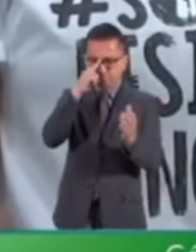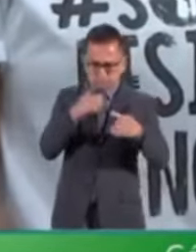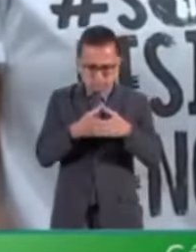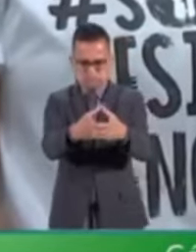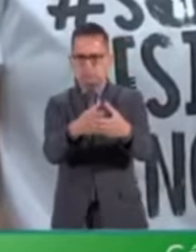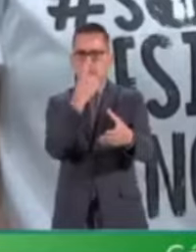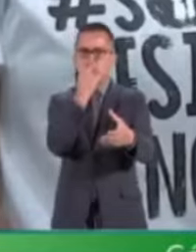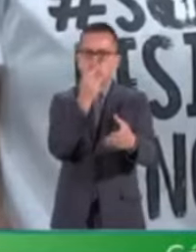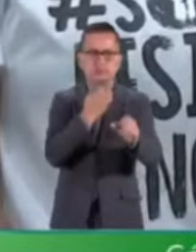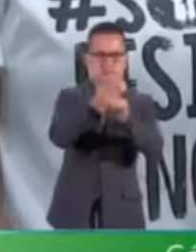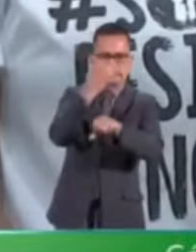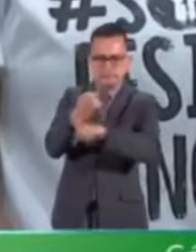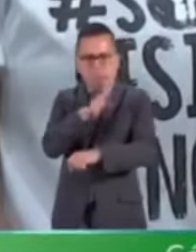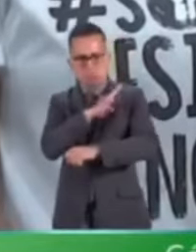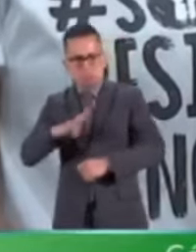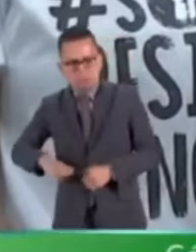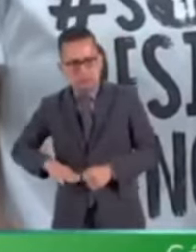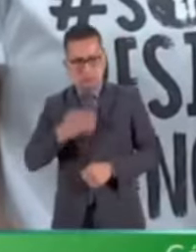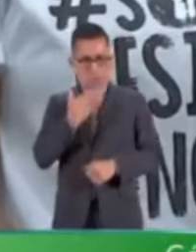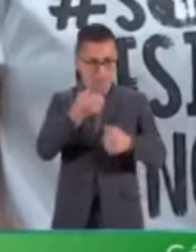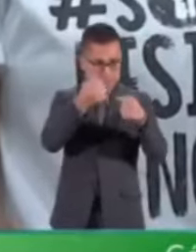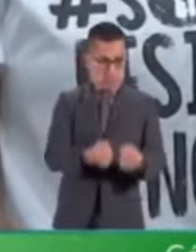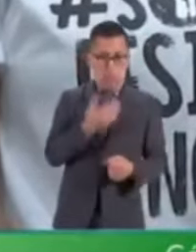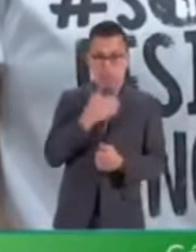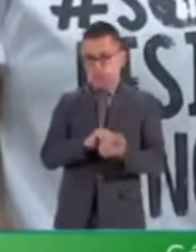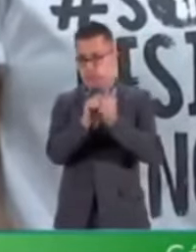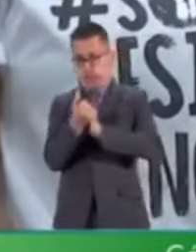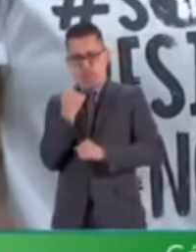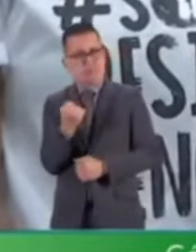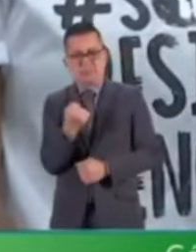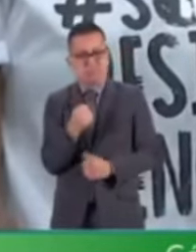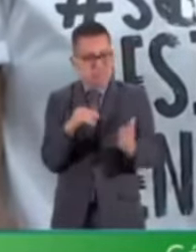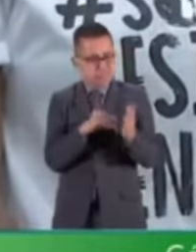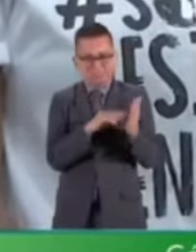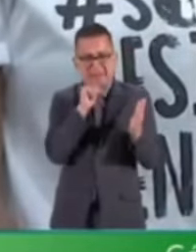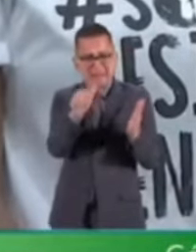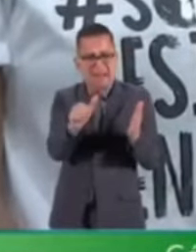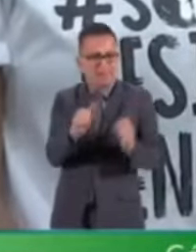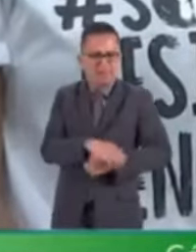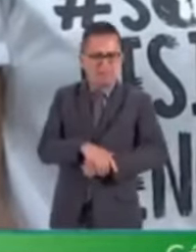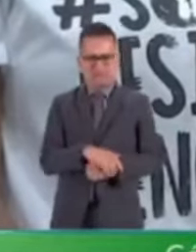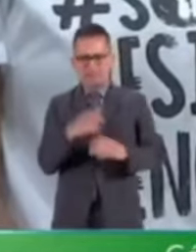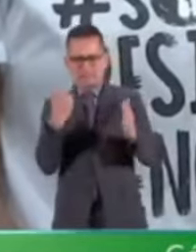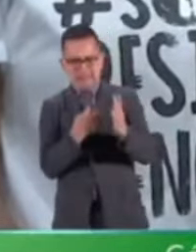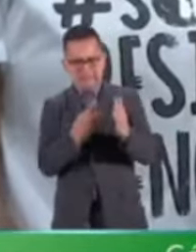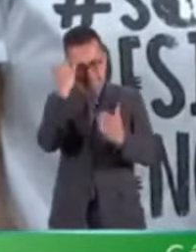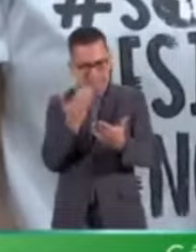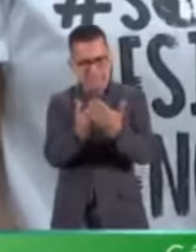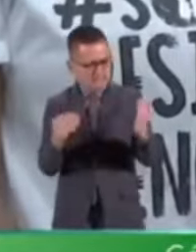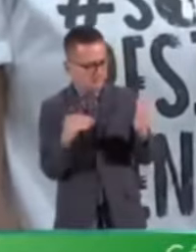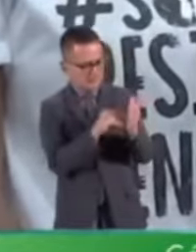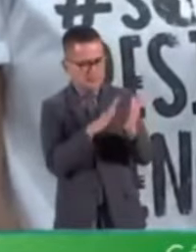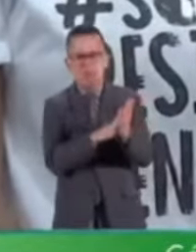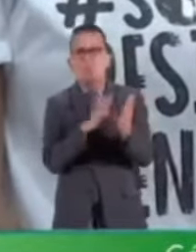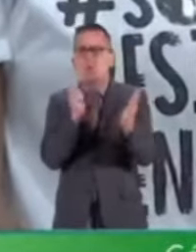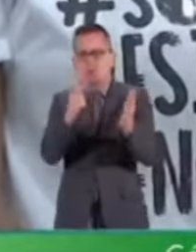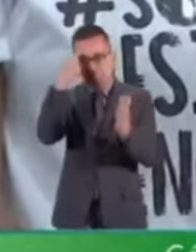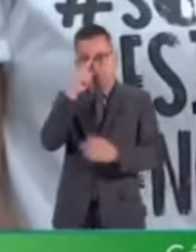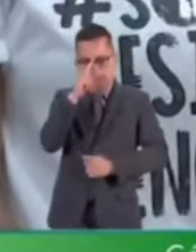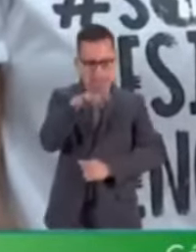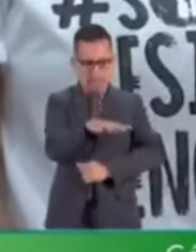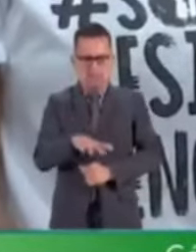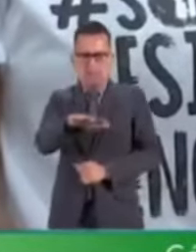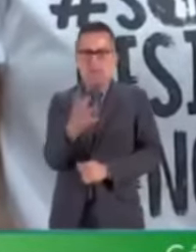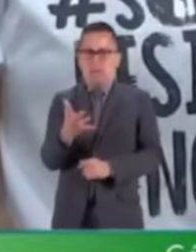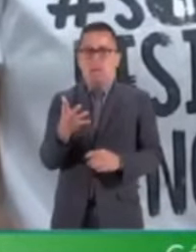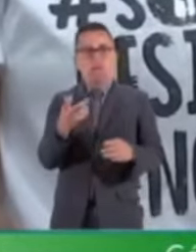las policías locales y las policías estatales. Esta iniciativa no toca de ninguna manera el fortalecimiento y capacitación